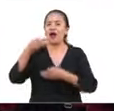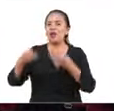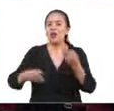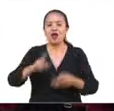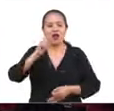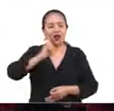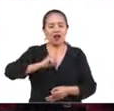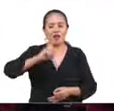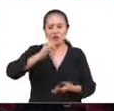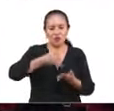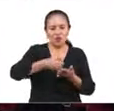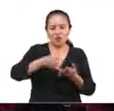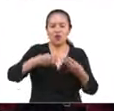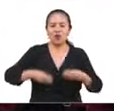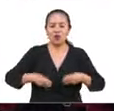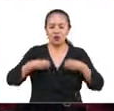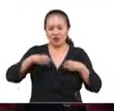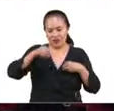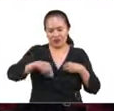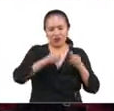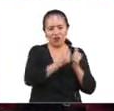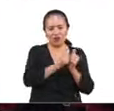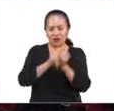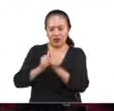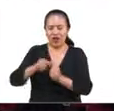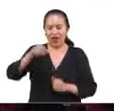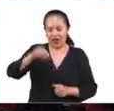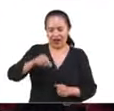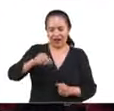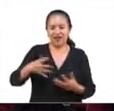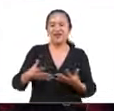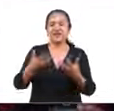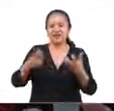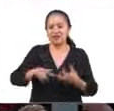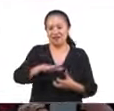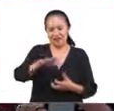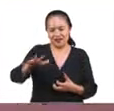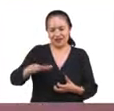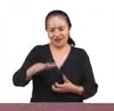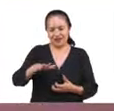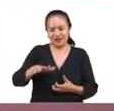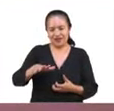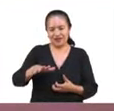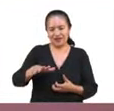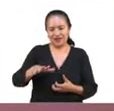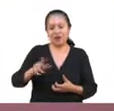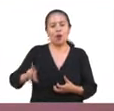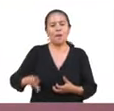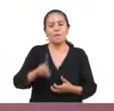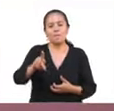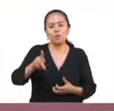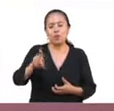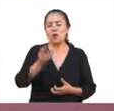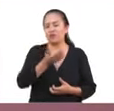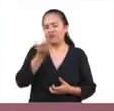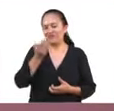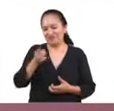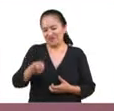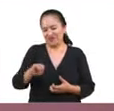sembradoras de vida que nos acompañan en esta tierra nahuablante, comunidad rural de usos y costumbres.